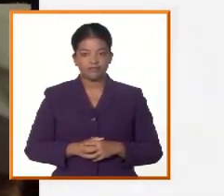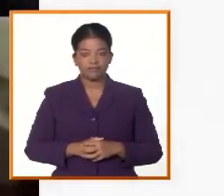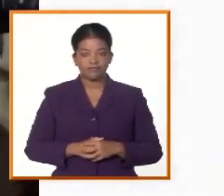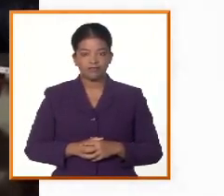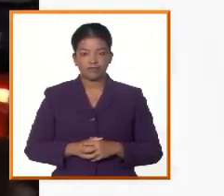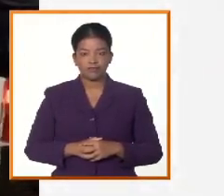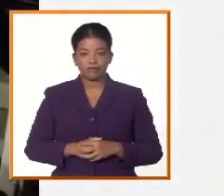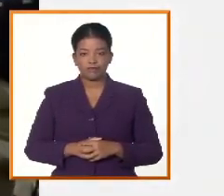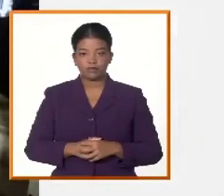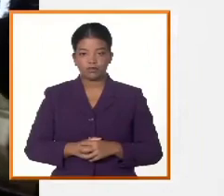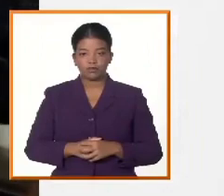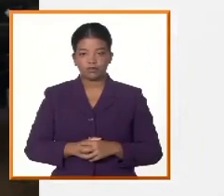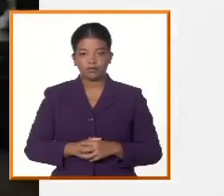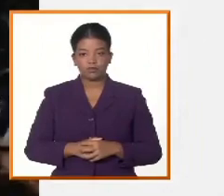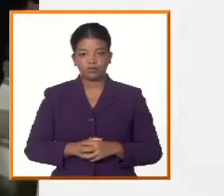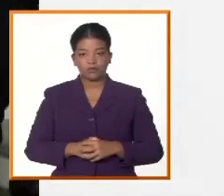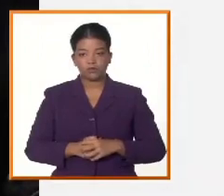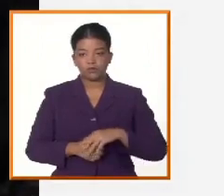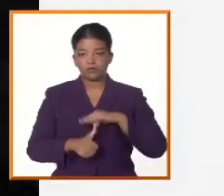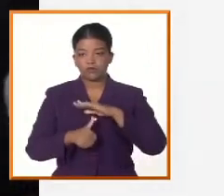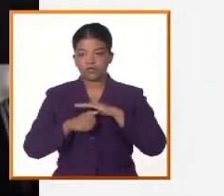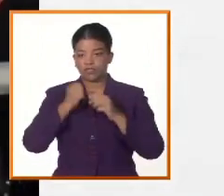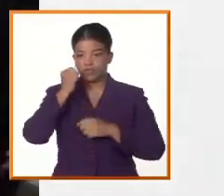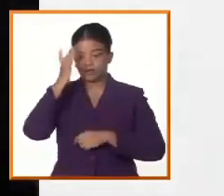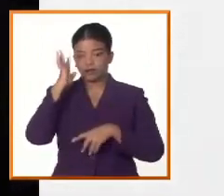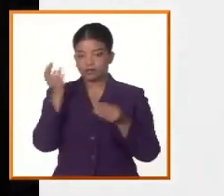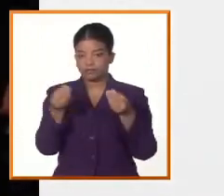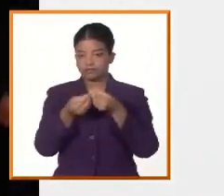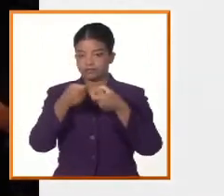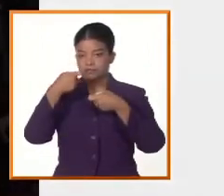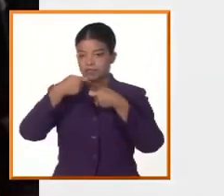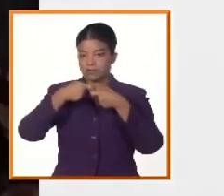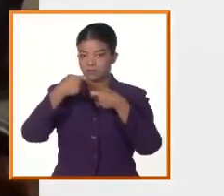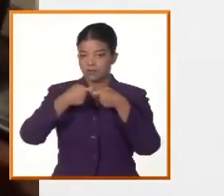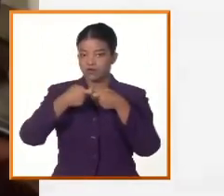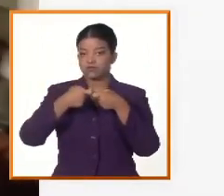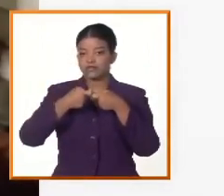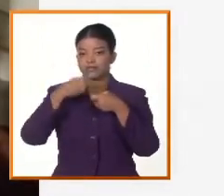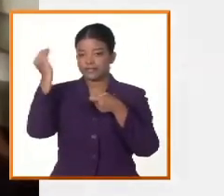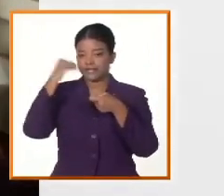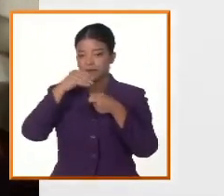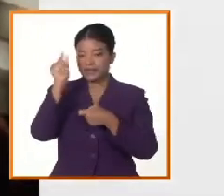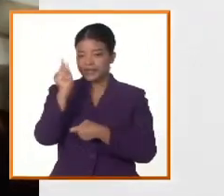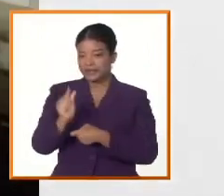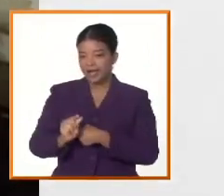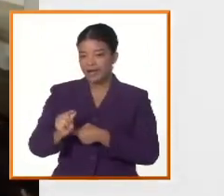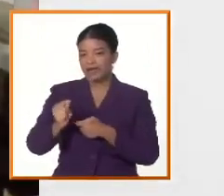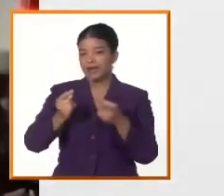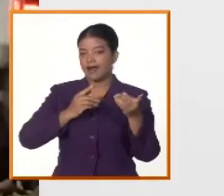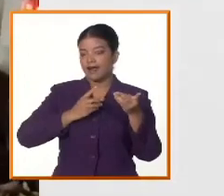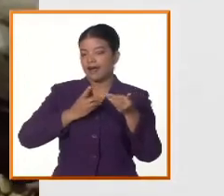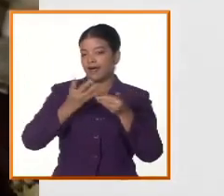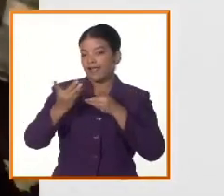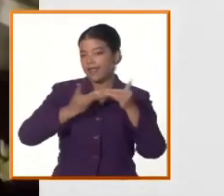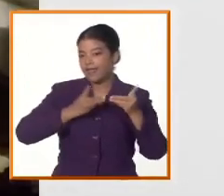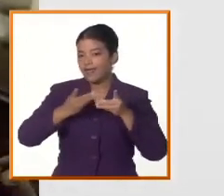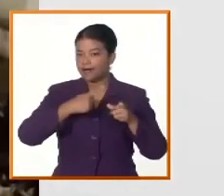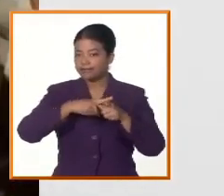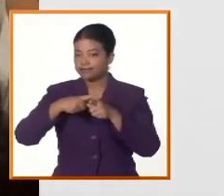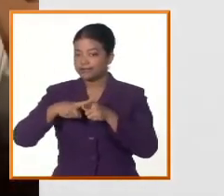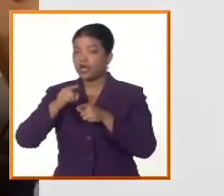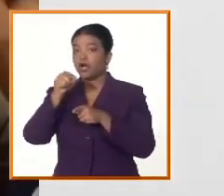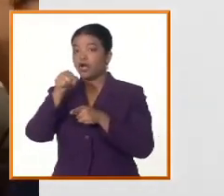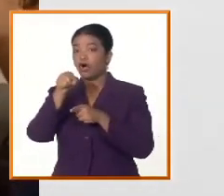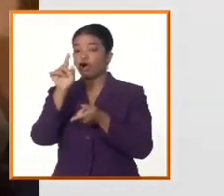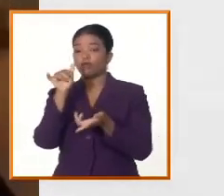a Serbia después de cumplir una intensa jornada de trabajo en Italia y el Vaticano el presidente de Cuba Miguel Díaz canela arribó